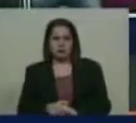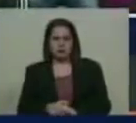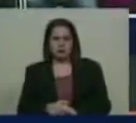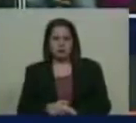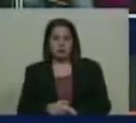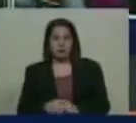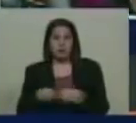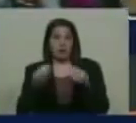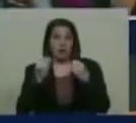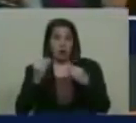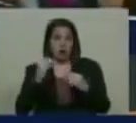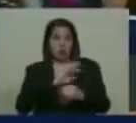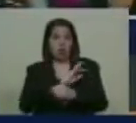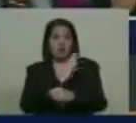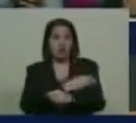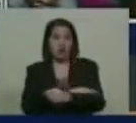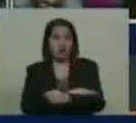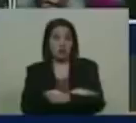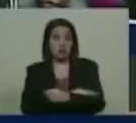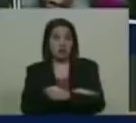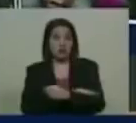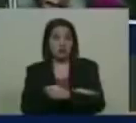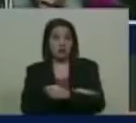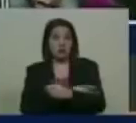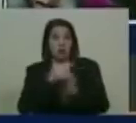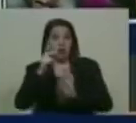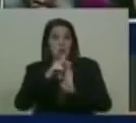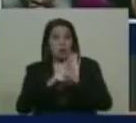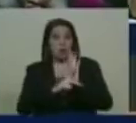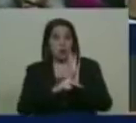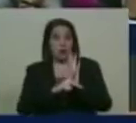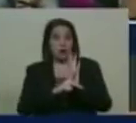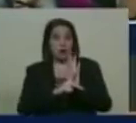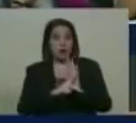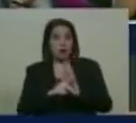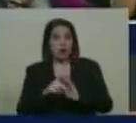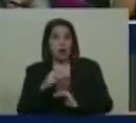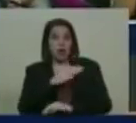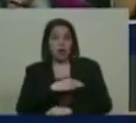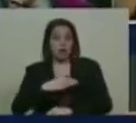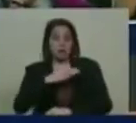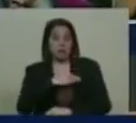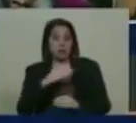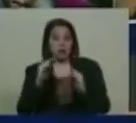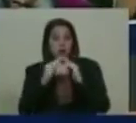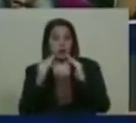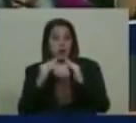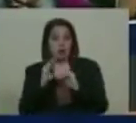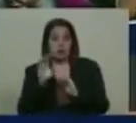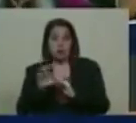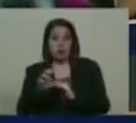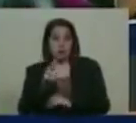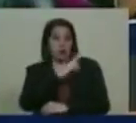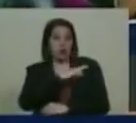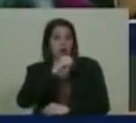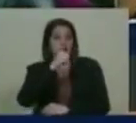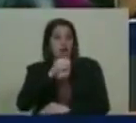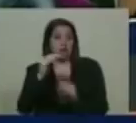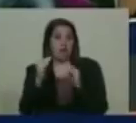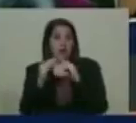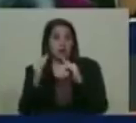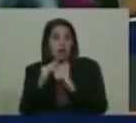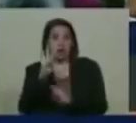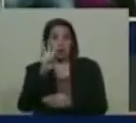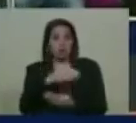¿Cómo vamos a fortalecer los planes de la gran misión Hogares de la Patria para las jefas de hogar de los